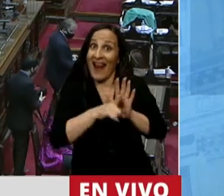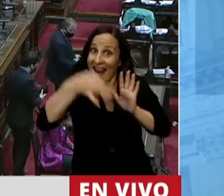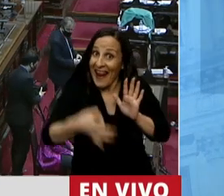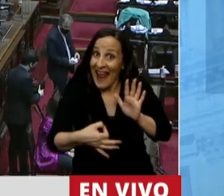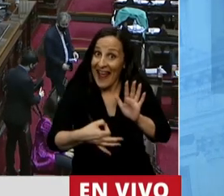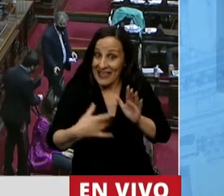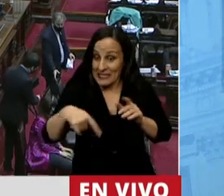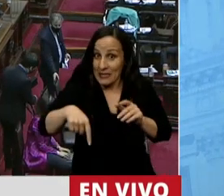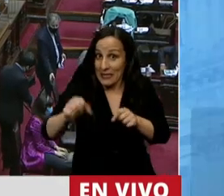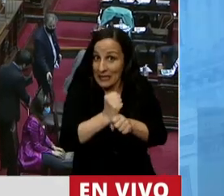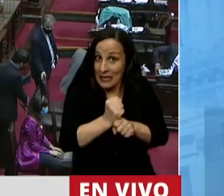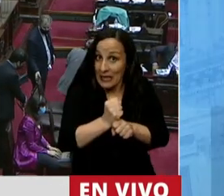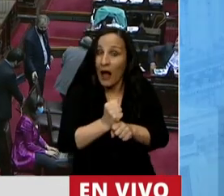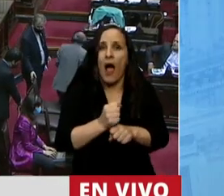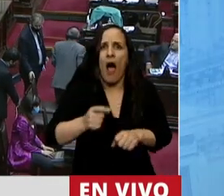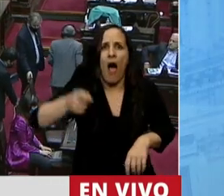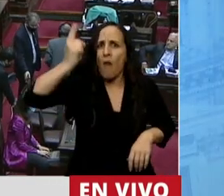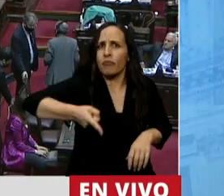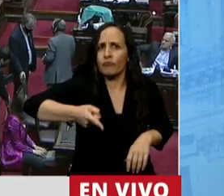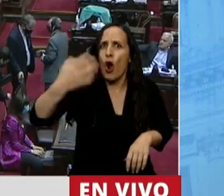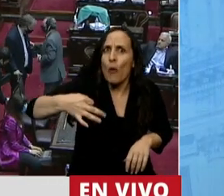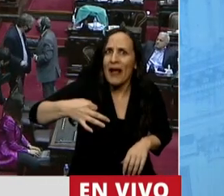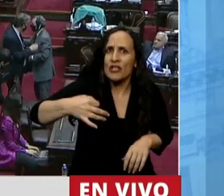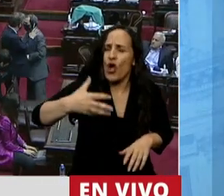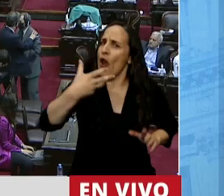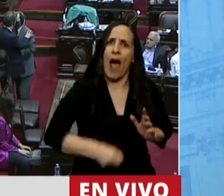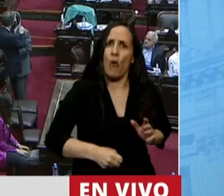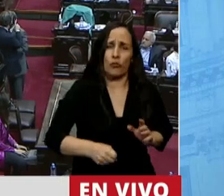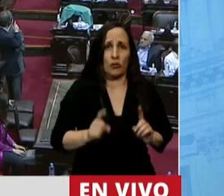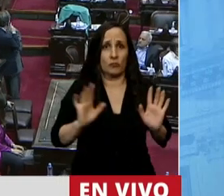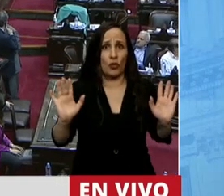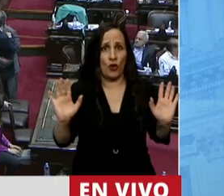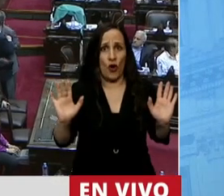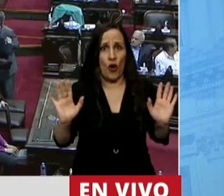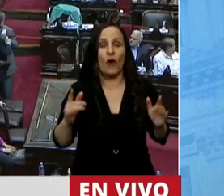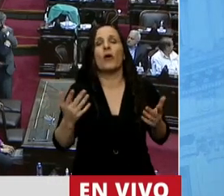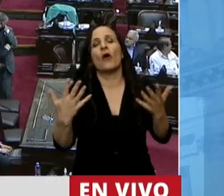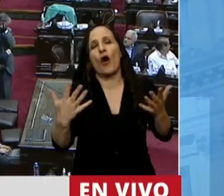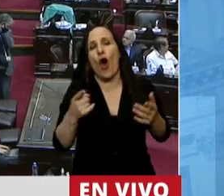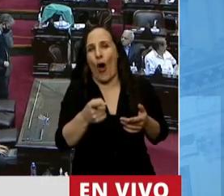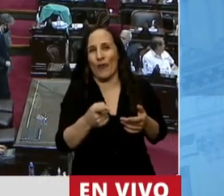no obliga a nadie a practicarse un aborto, aunque obviamente este acto sea despenalizado.